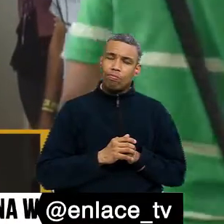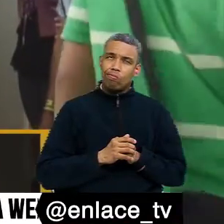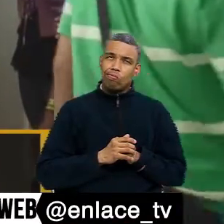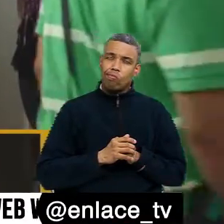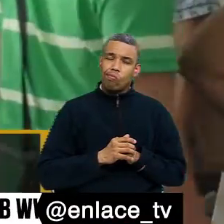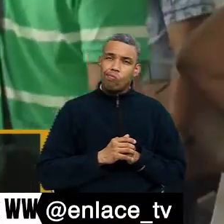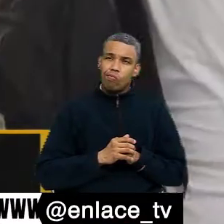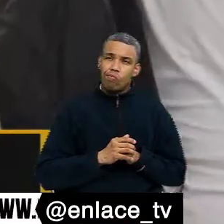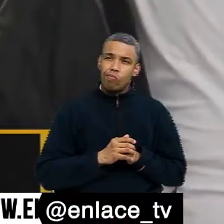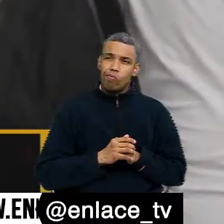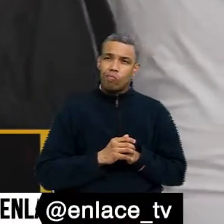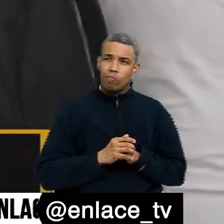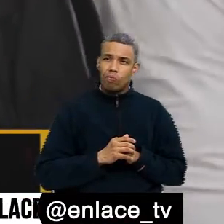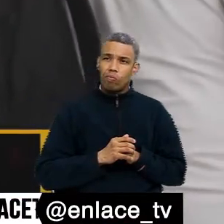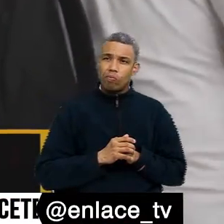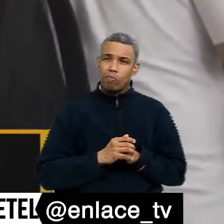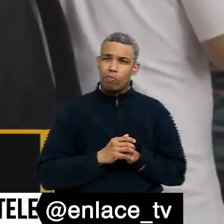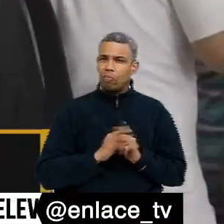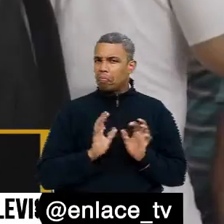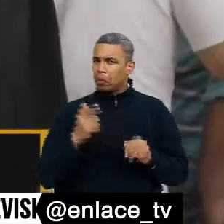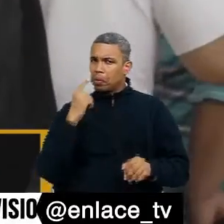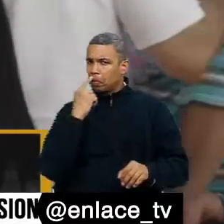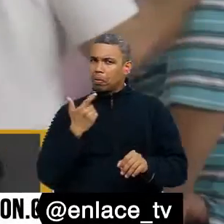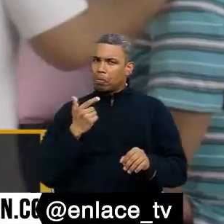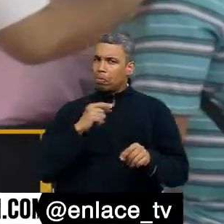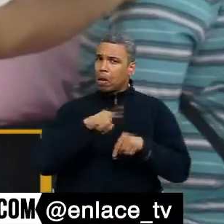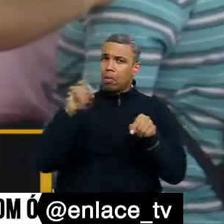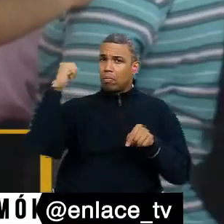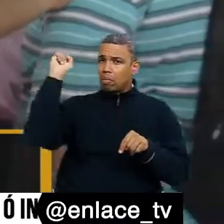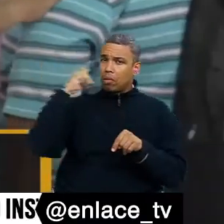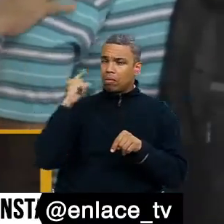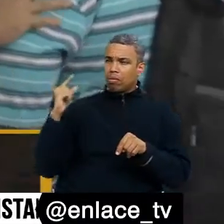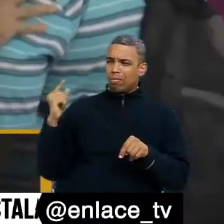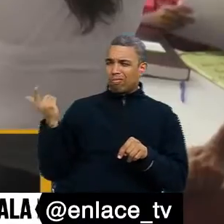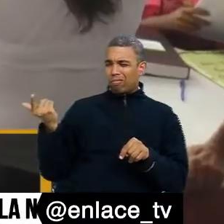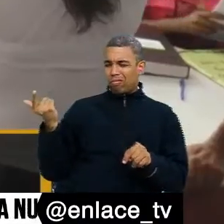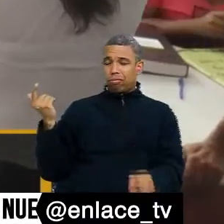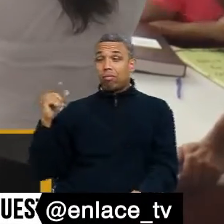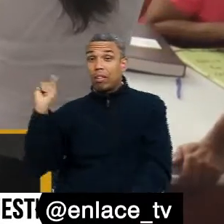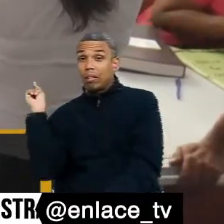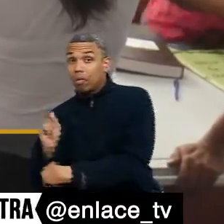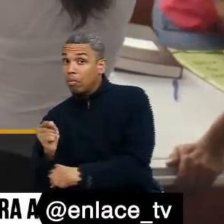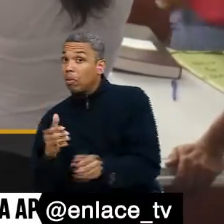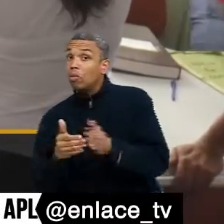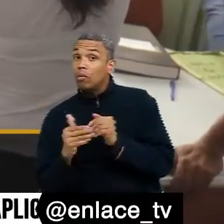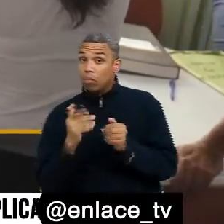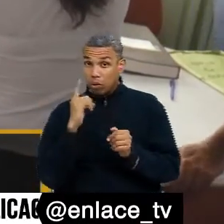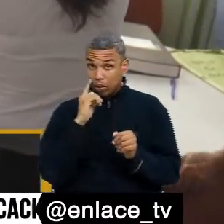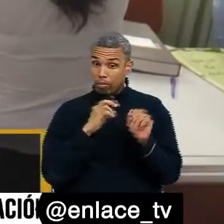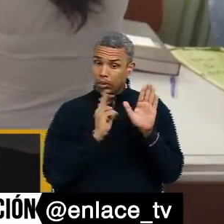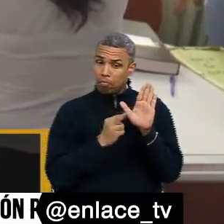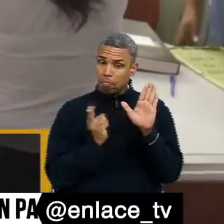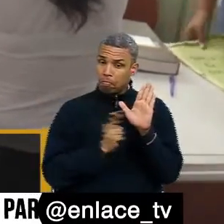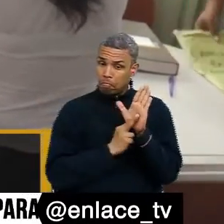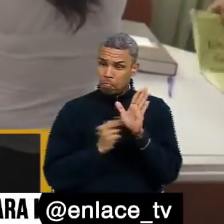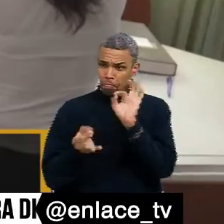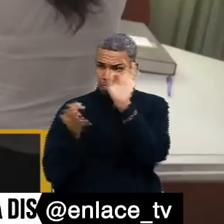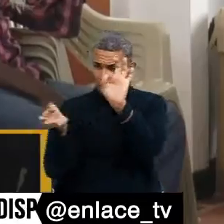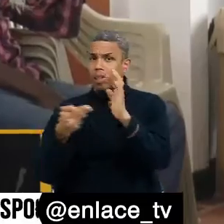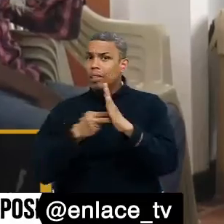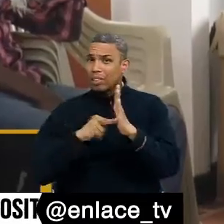que a pesar de estar impugnados, pues se les entregó dicha resolución. El hecho de que estén impugnados no quiere decir que no tienen derecho